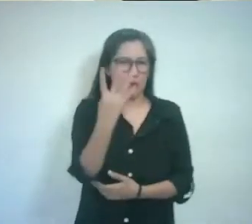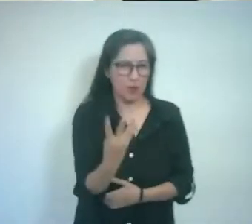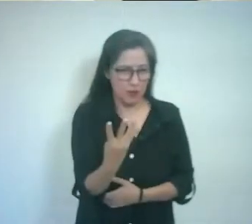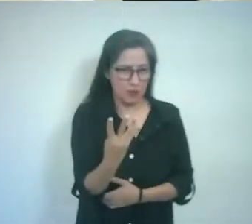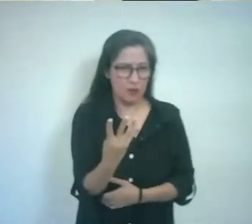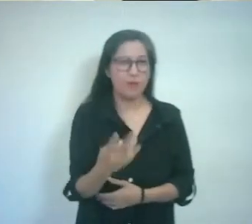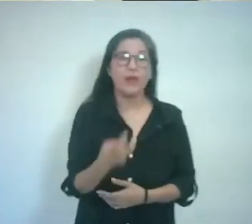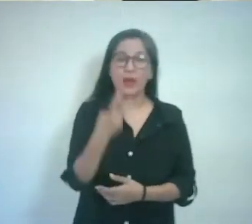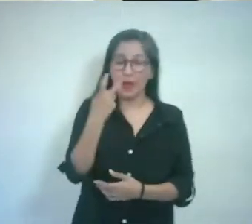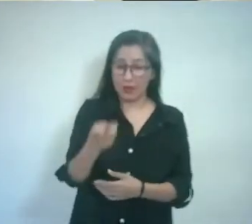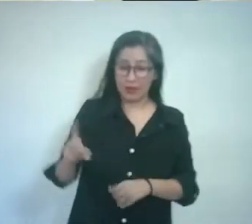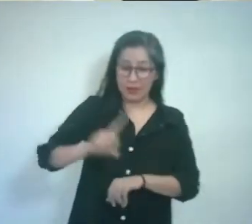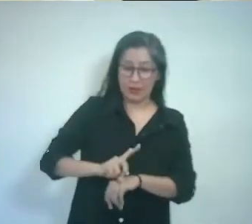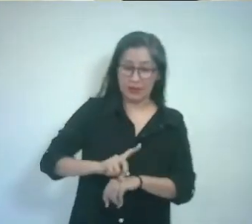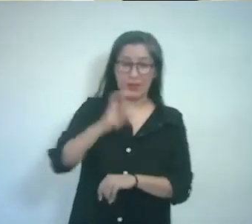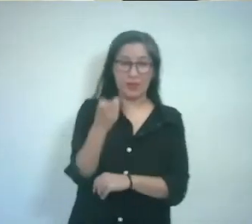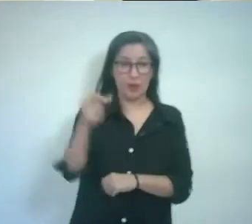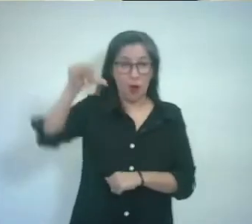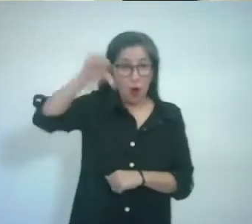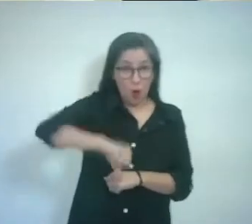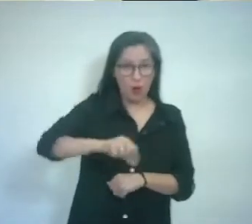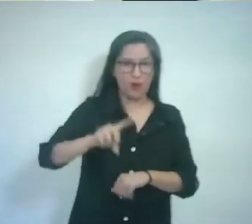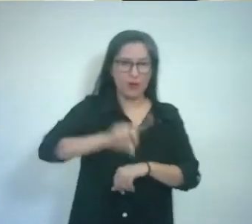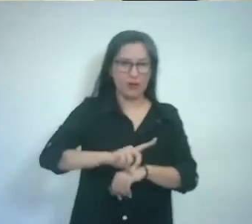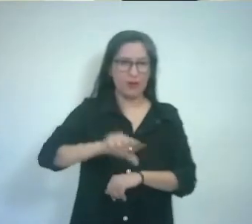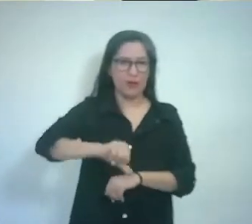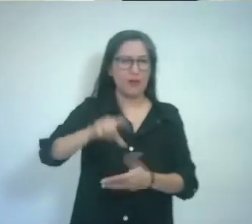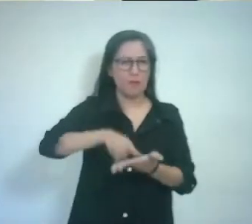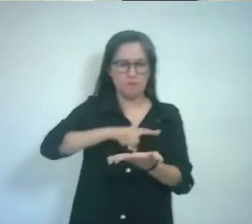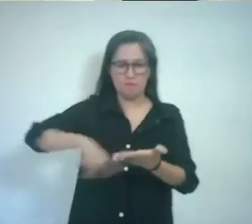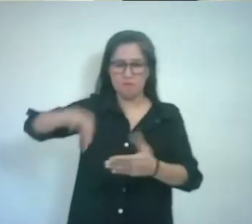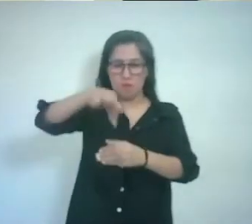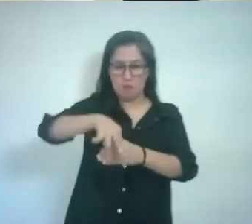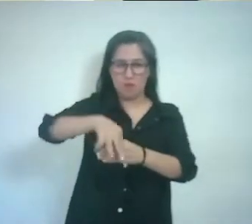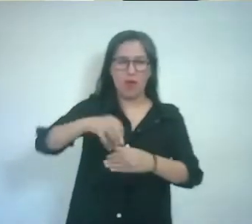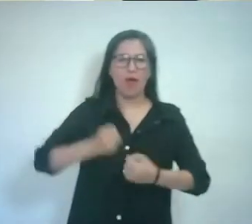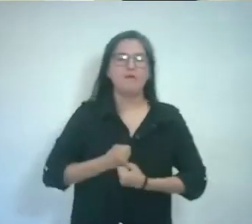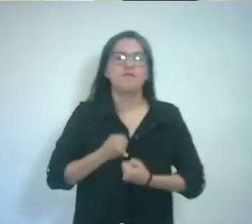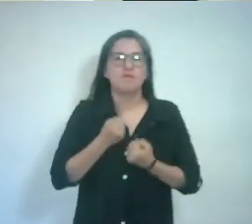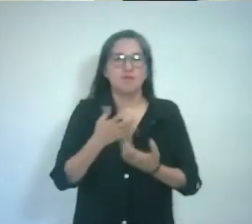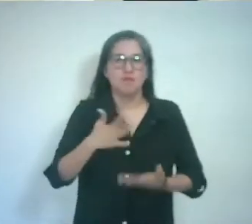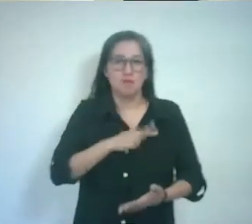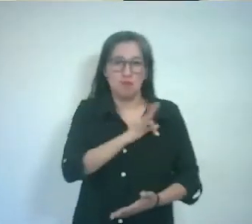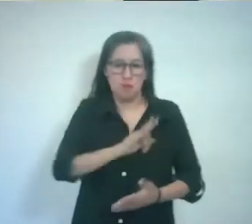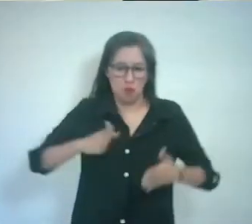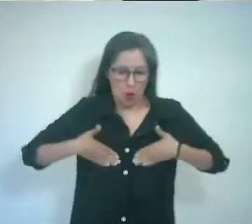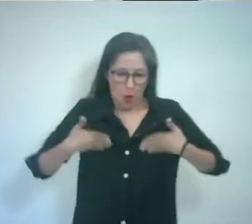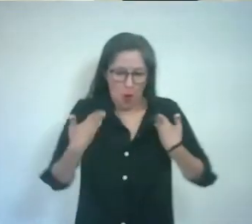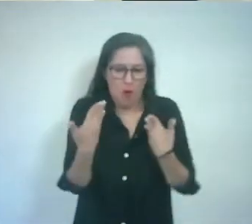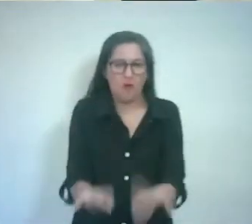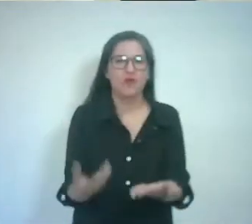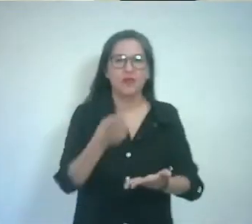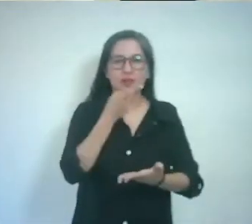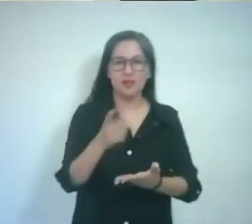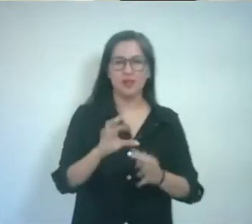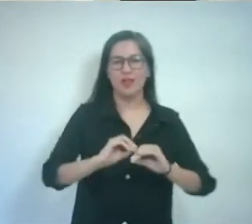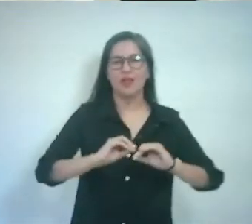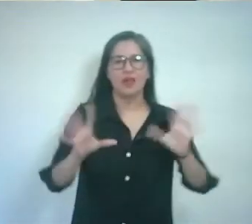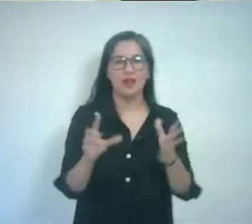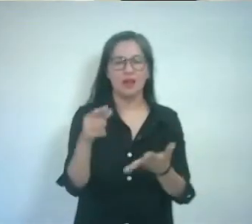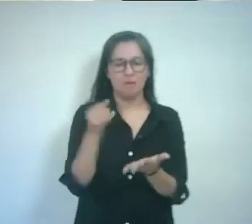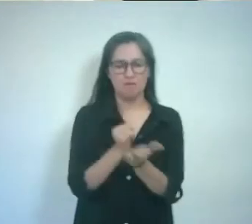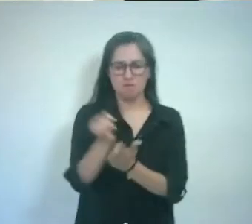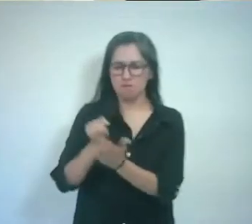Este día, a través del voto, la ciudadanía se expresará con toda claridad y definirá la configuración del